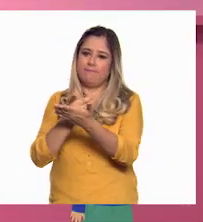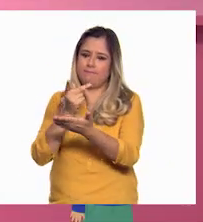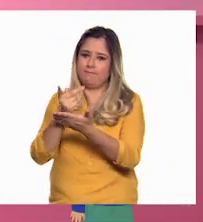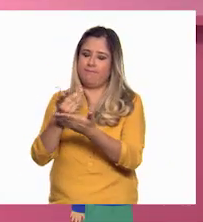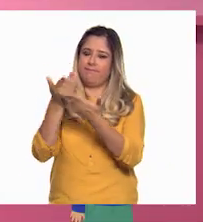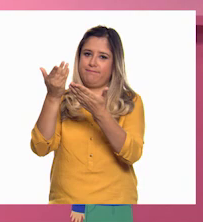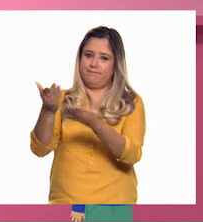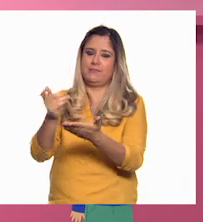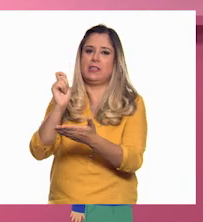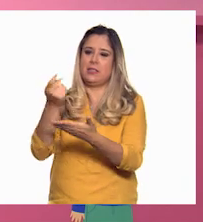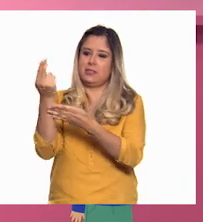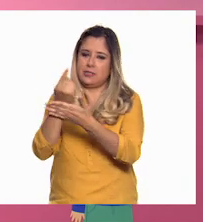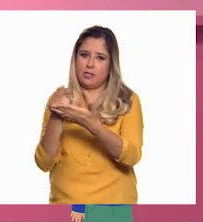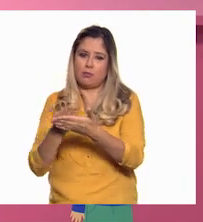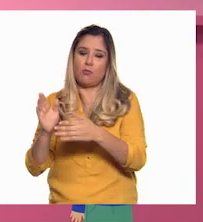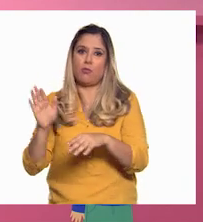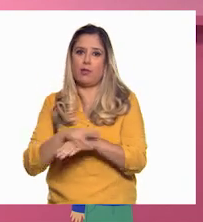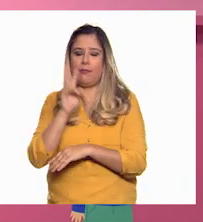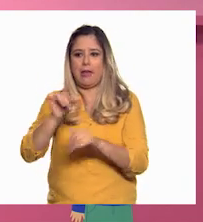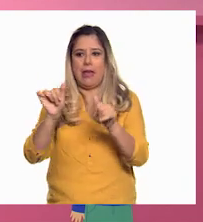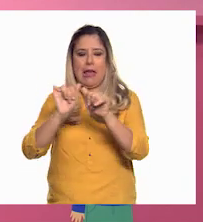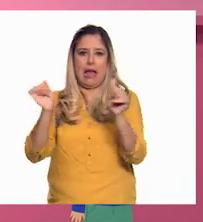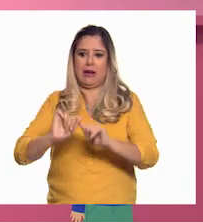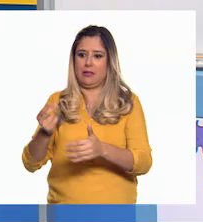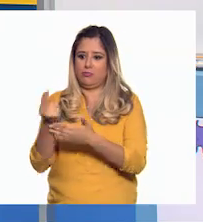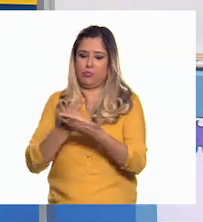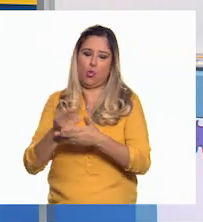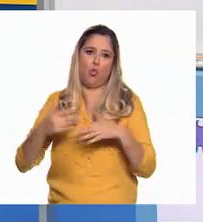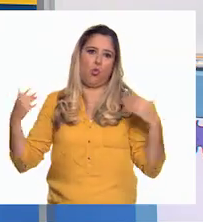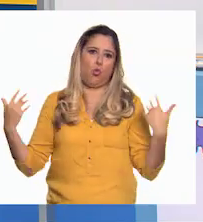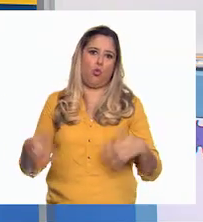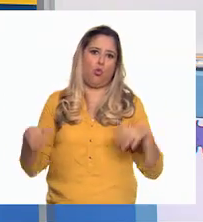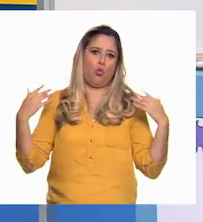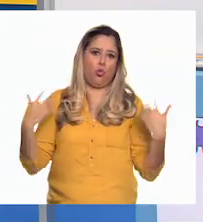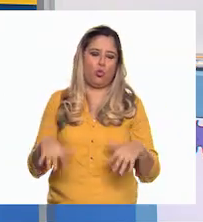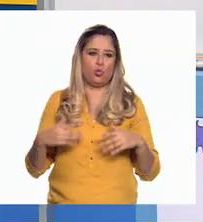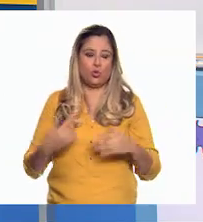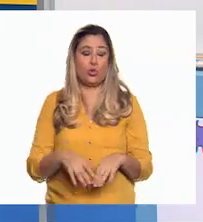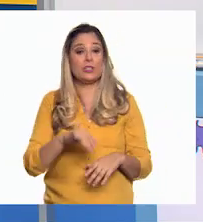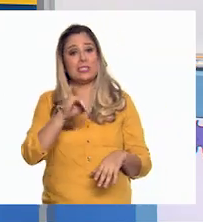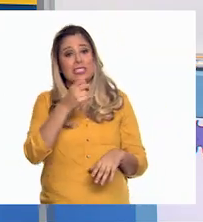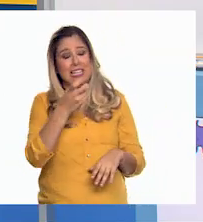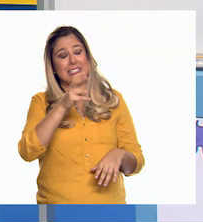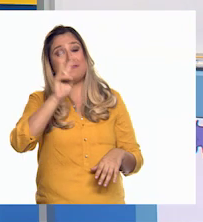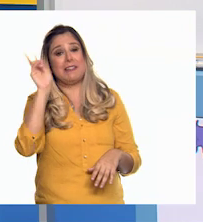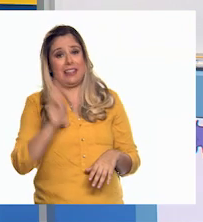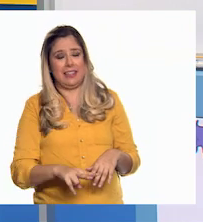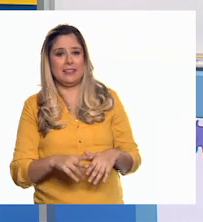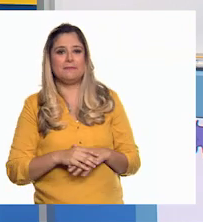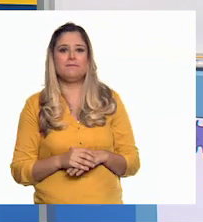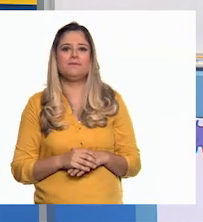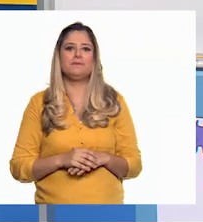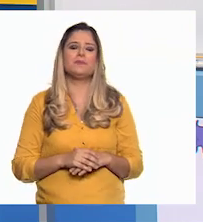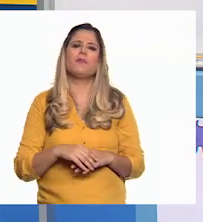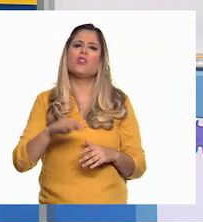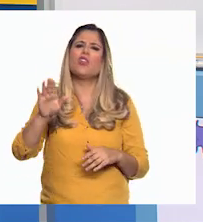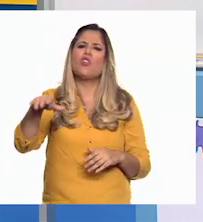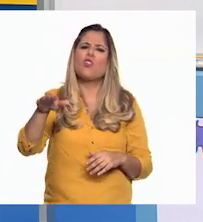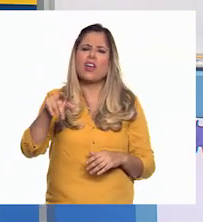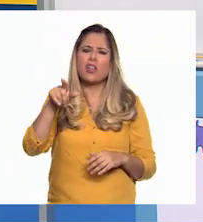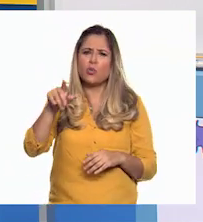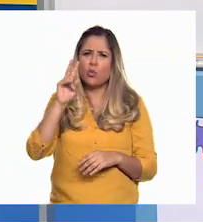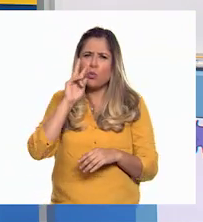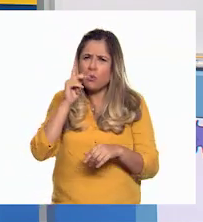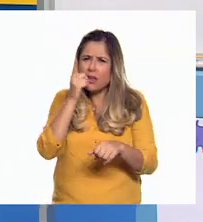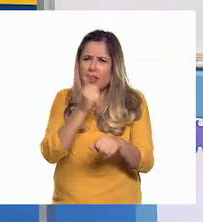Raulito, porque también es todo un arte. Sí, eso es completamente cierto, María. Oigan, ¿se dieron